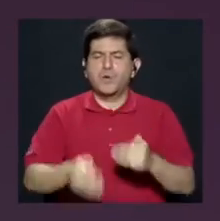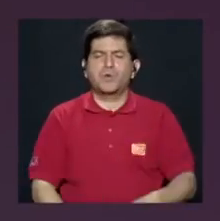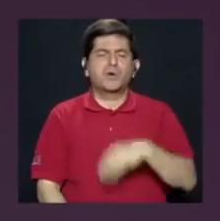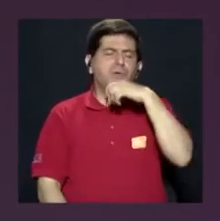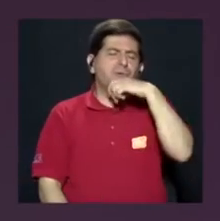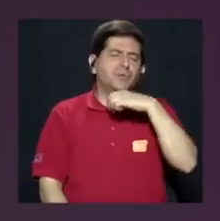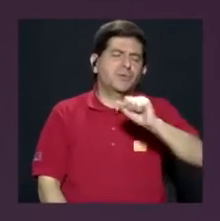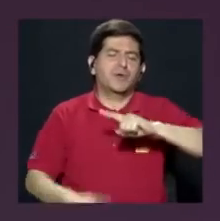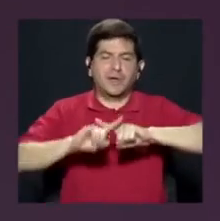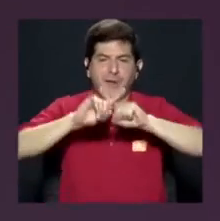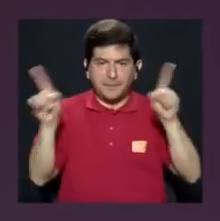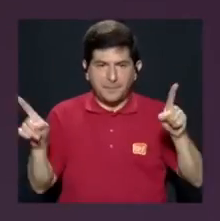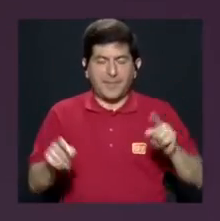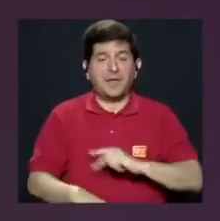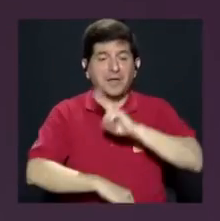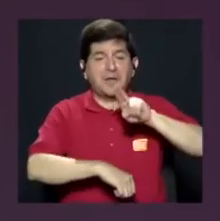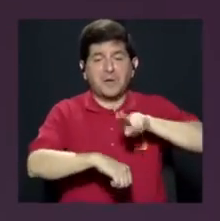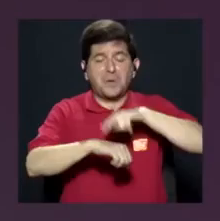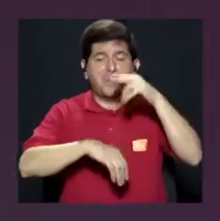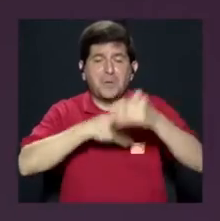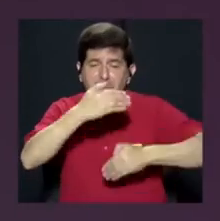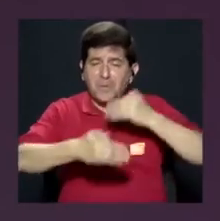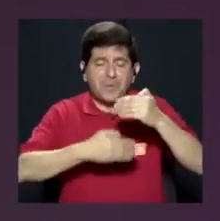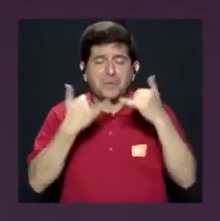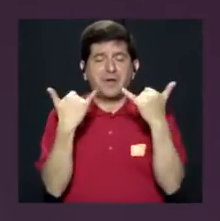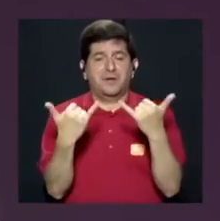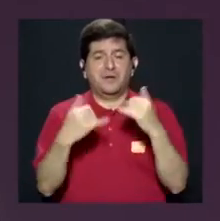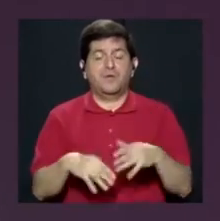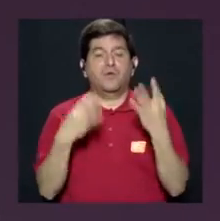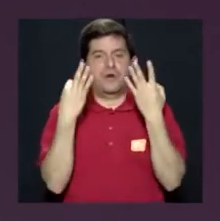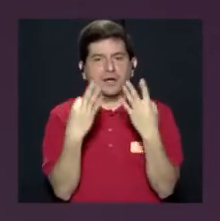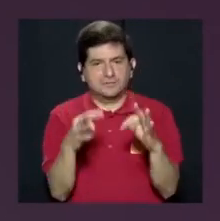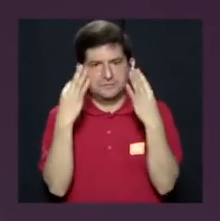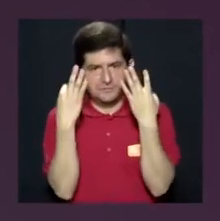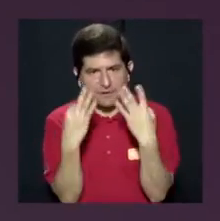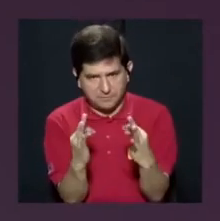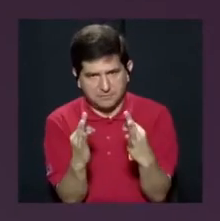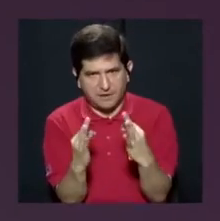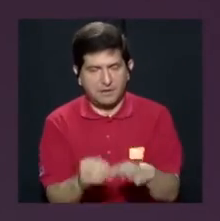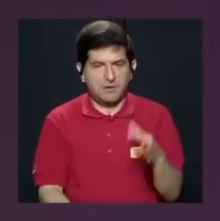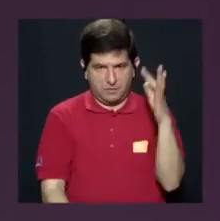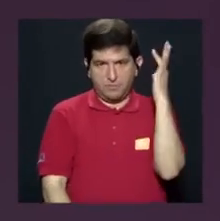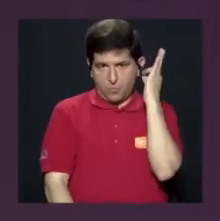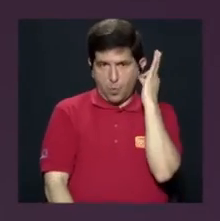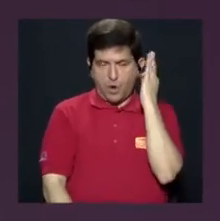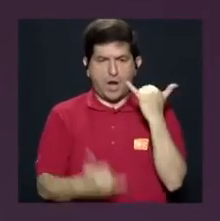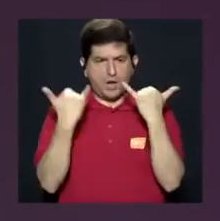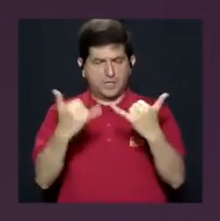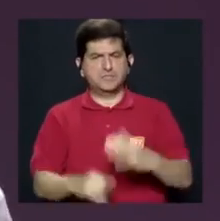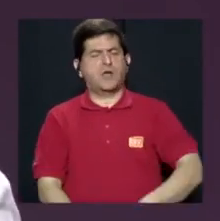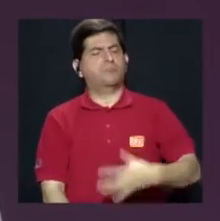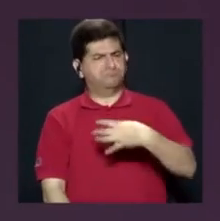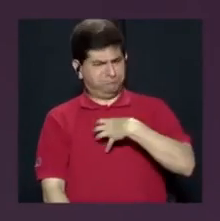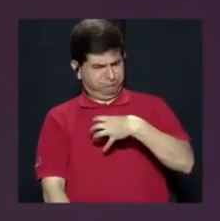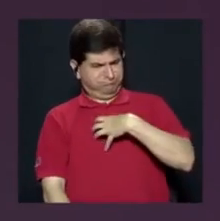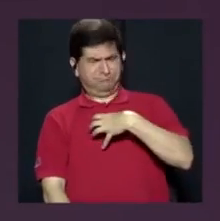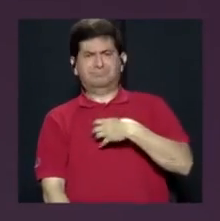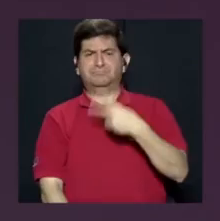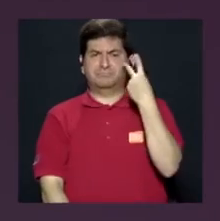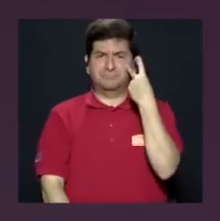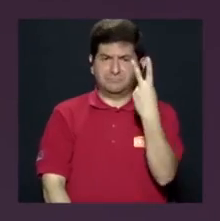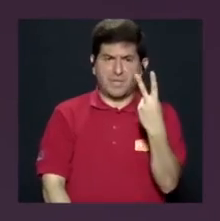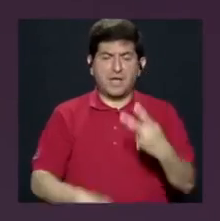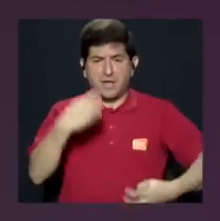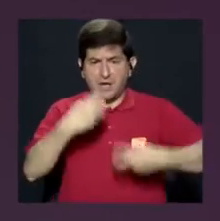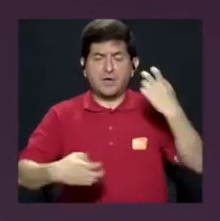antiguo, pero que se ha venido normalizando, y recientemente, precisamente porque las mujeres han levantado su voz, nos damos cuenta